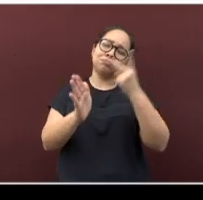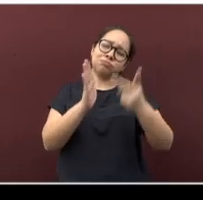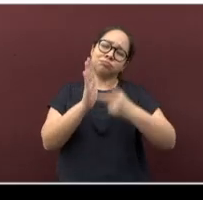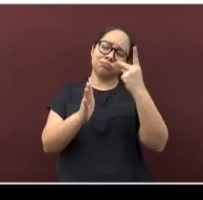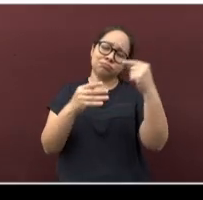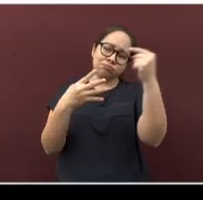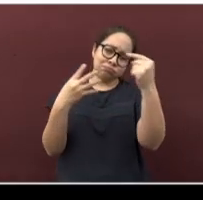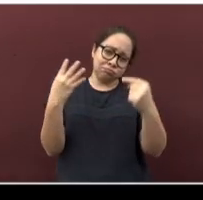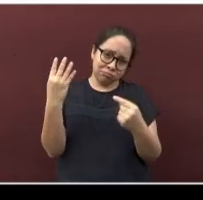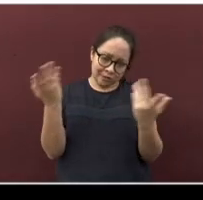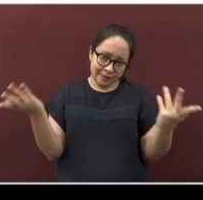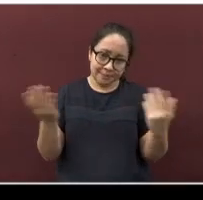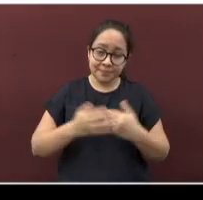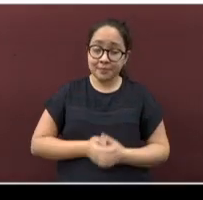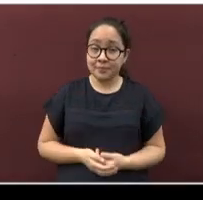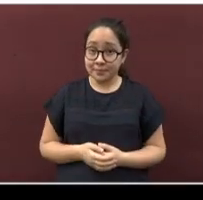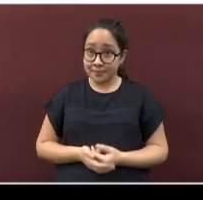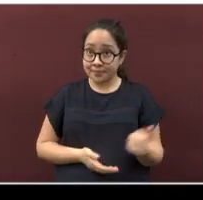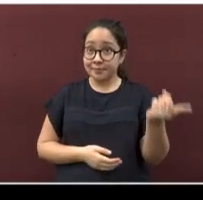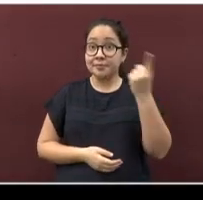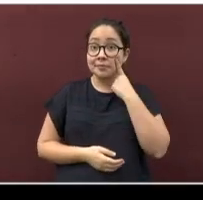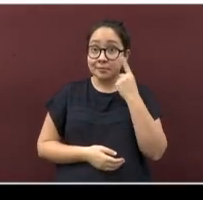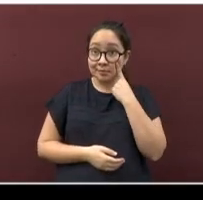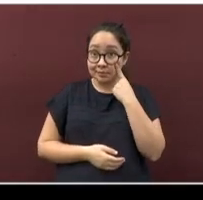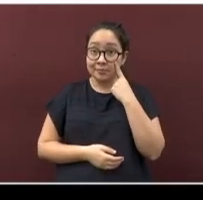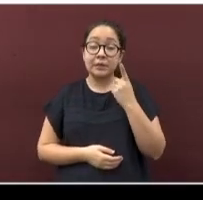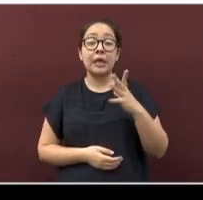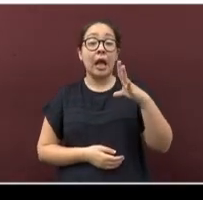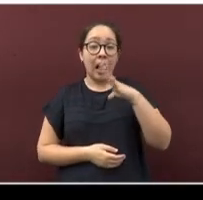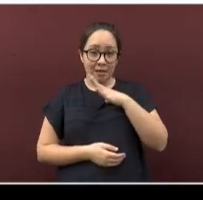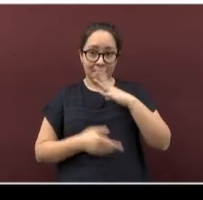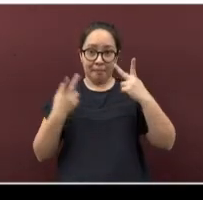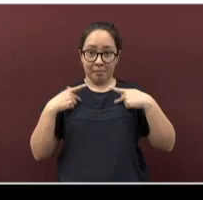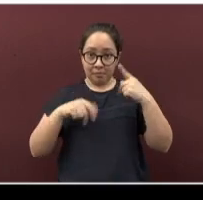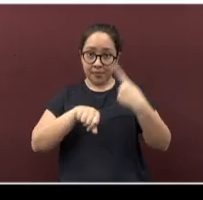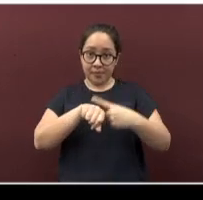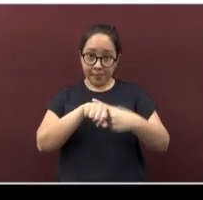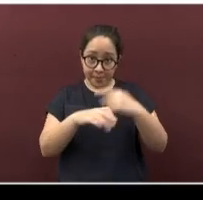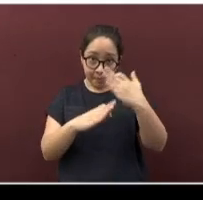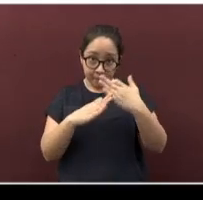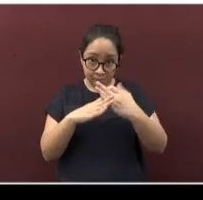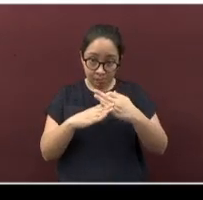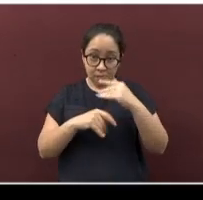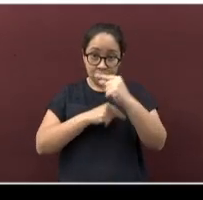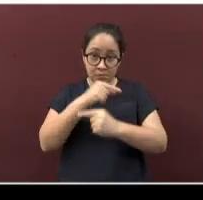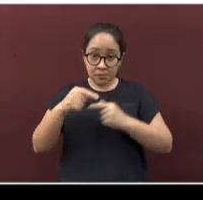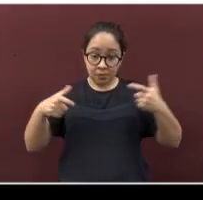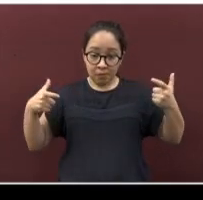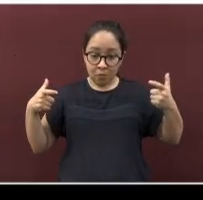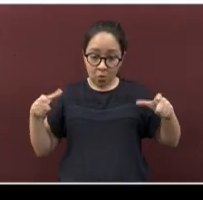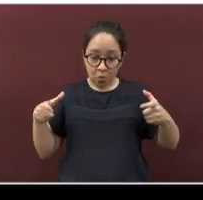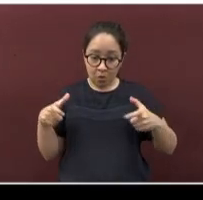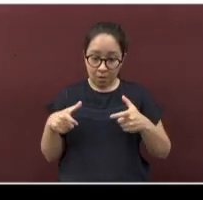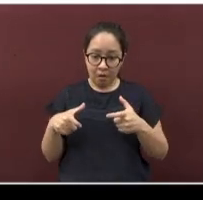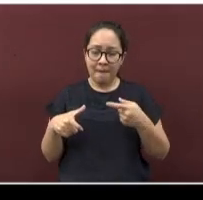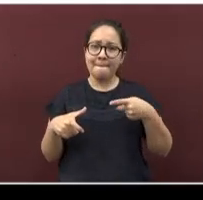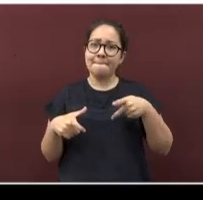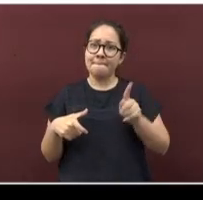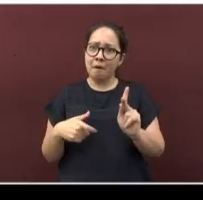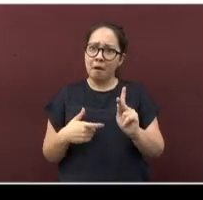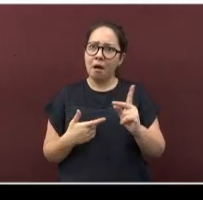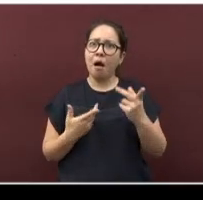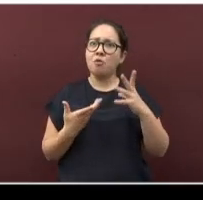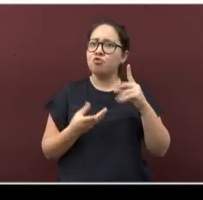fíjense aunque los casos activos que les menciono han disminuido se están identificando